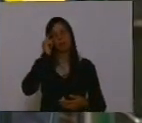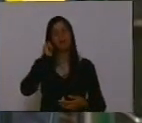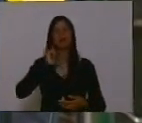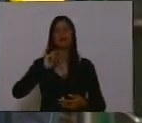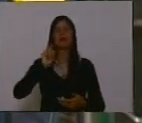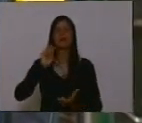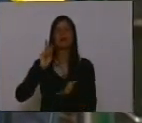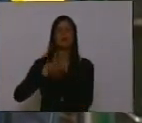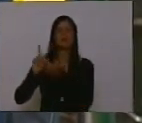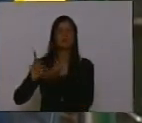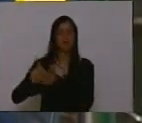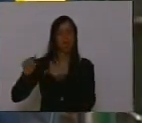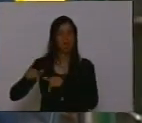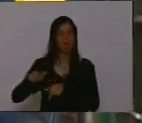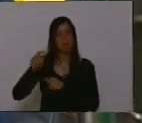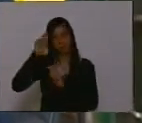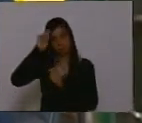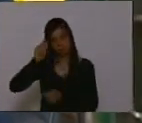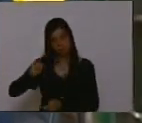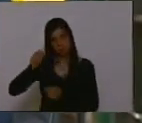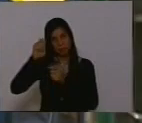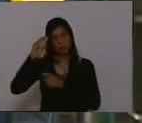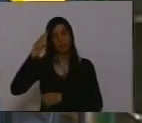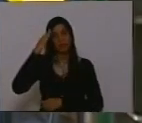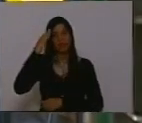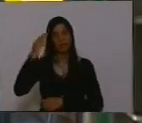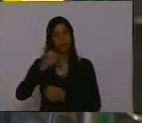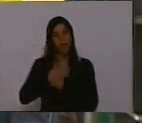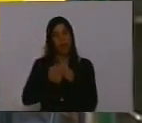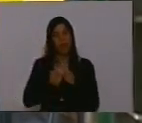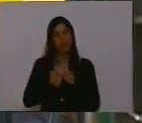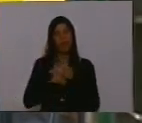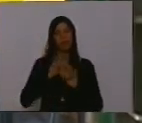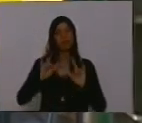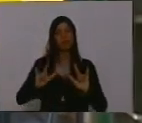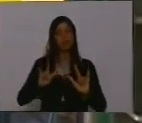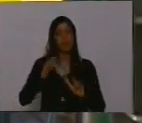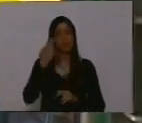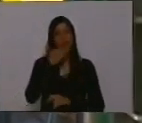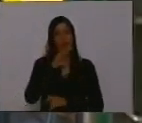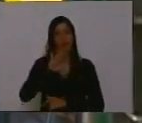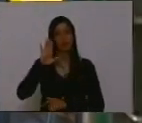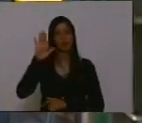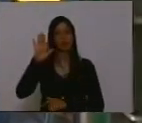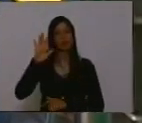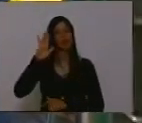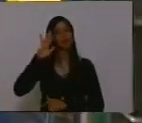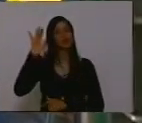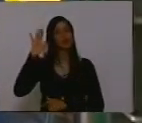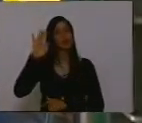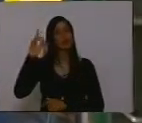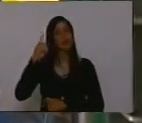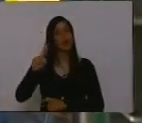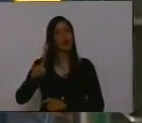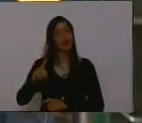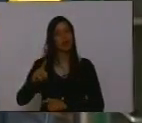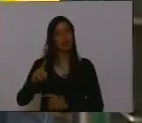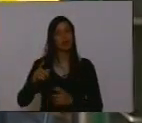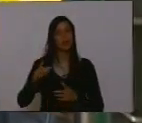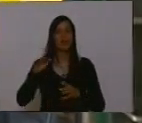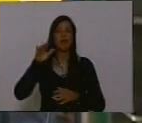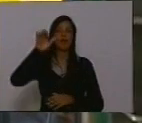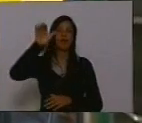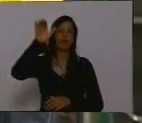acá. Un saludo lleno de amor, de compromiso, de ilusiones, pero sobre todo de mucho